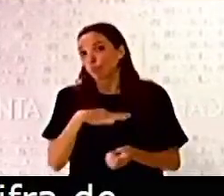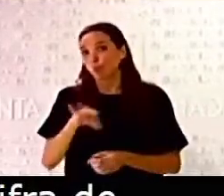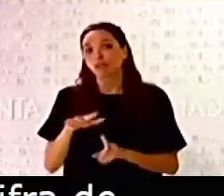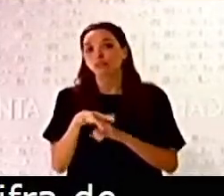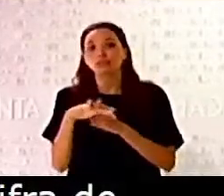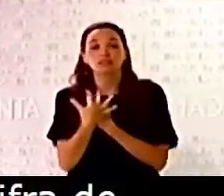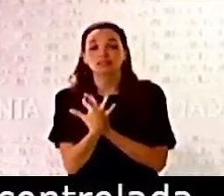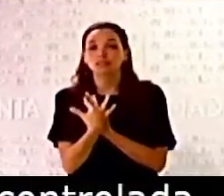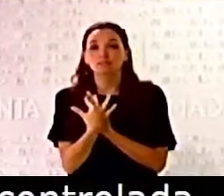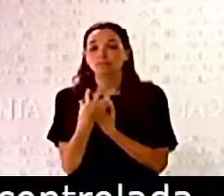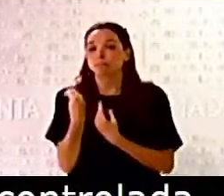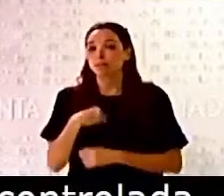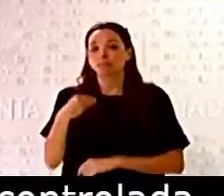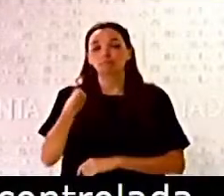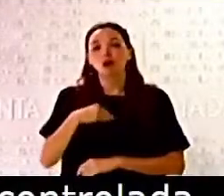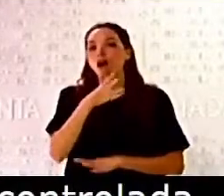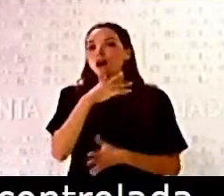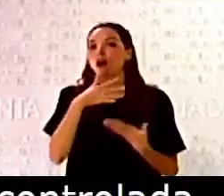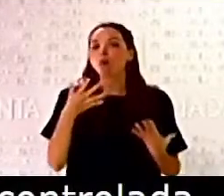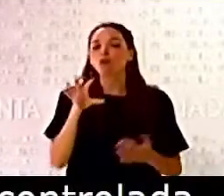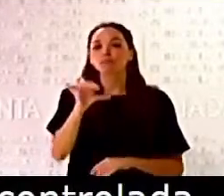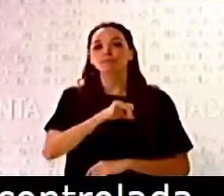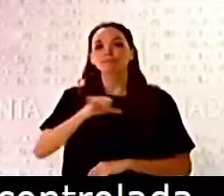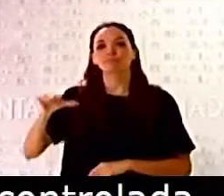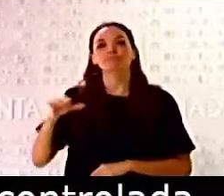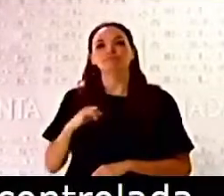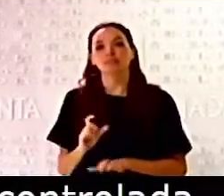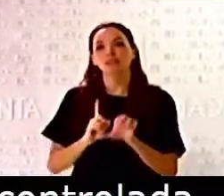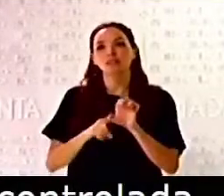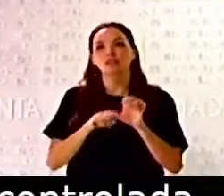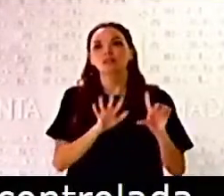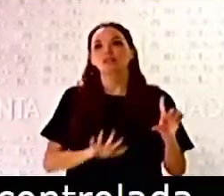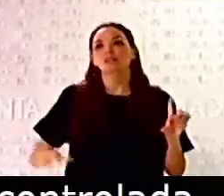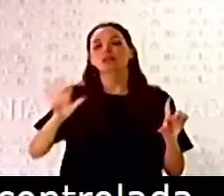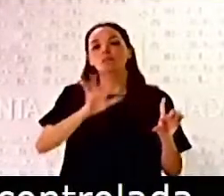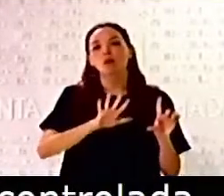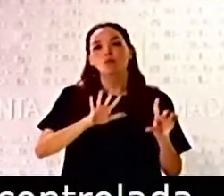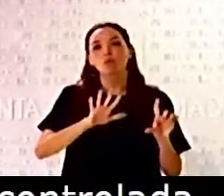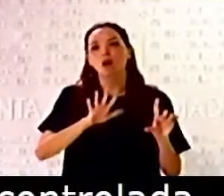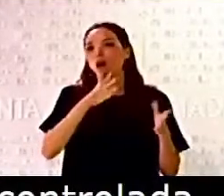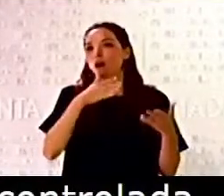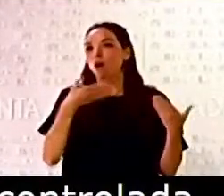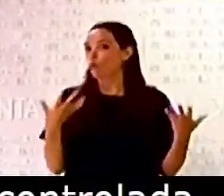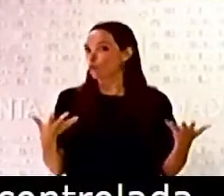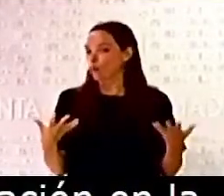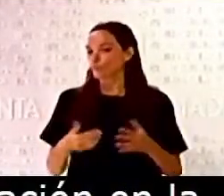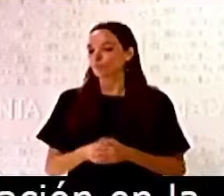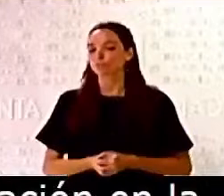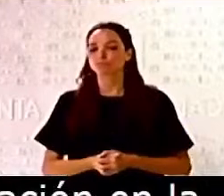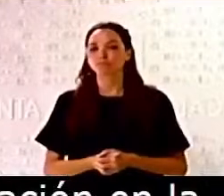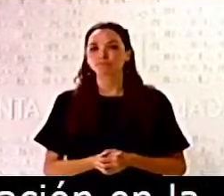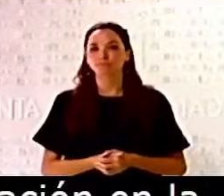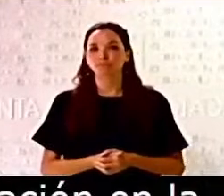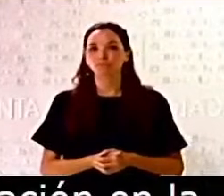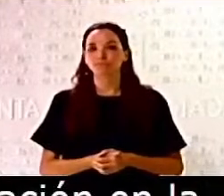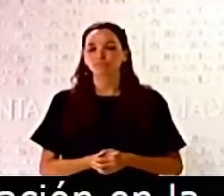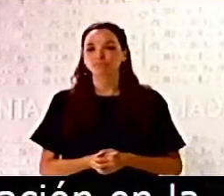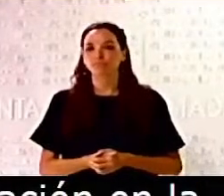situación en la que se encuentra la Comunidad Autónoma de Extremadura en este momento.